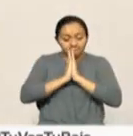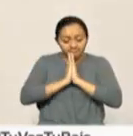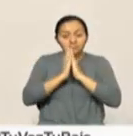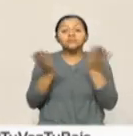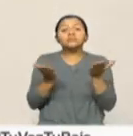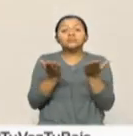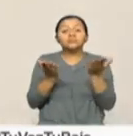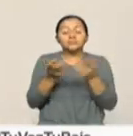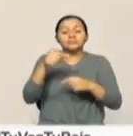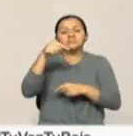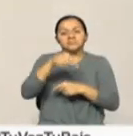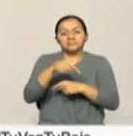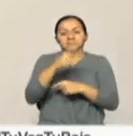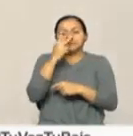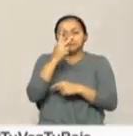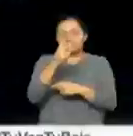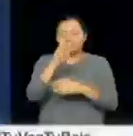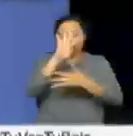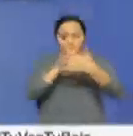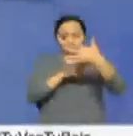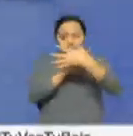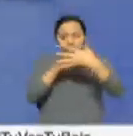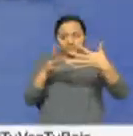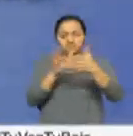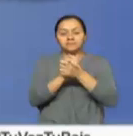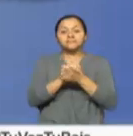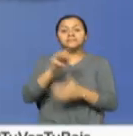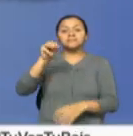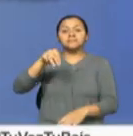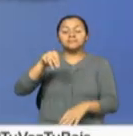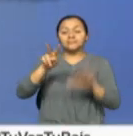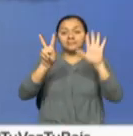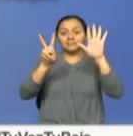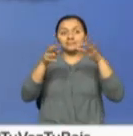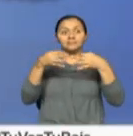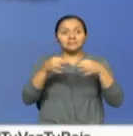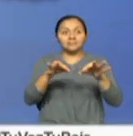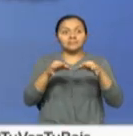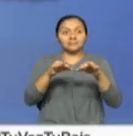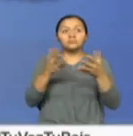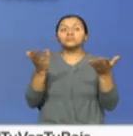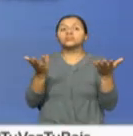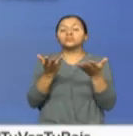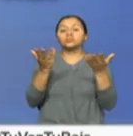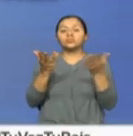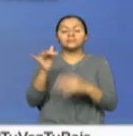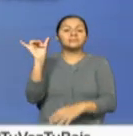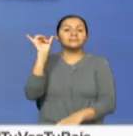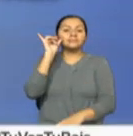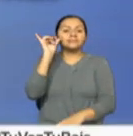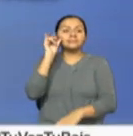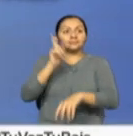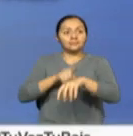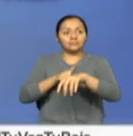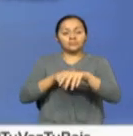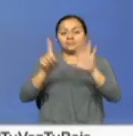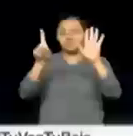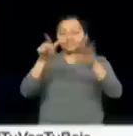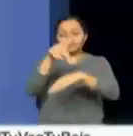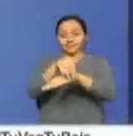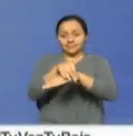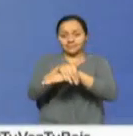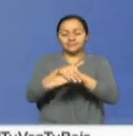Luna son de la siguiente manera. Martes 7 de febrero, Parroquia del Sagrado Corazón a las 18 horas en La